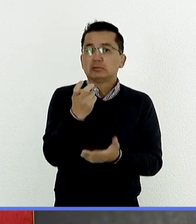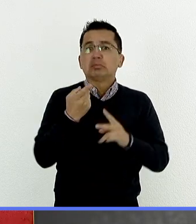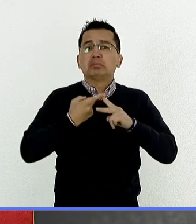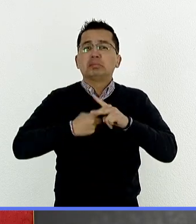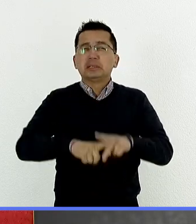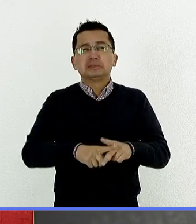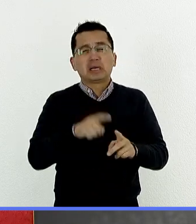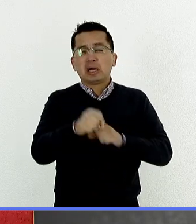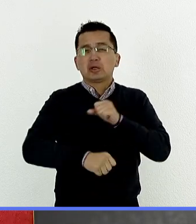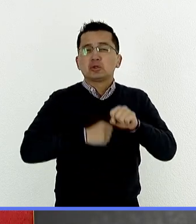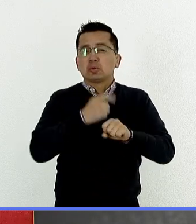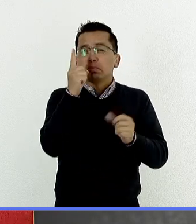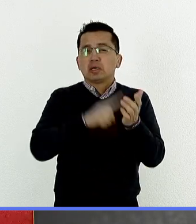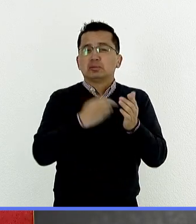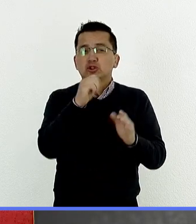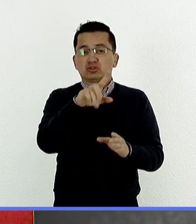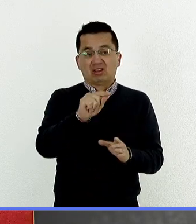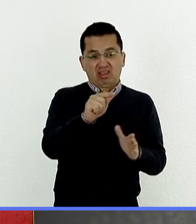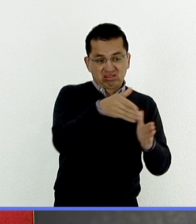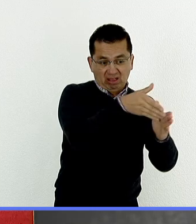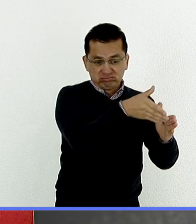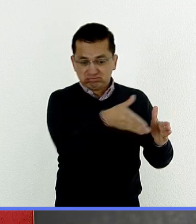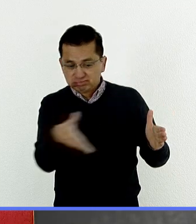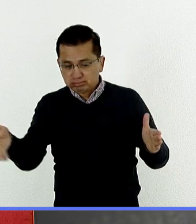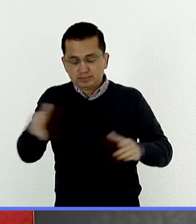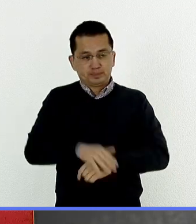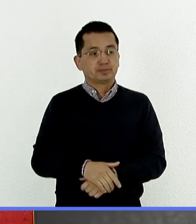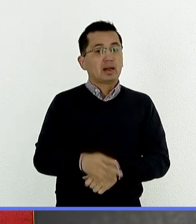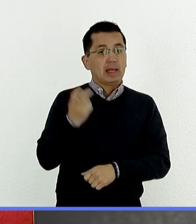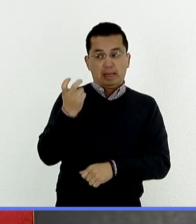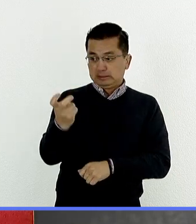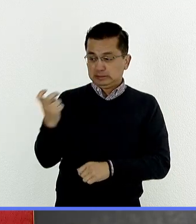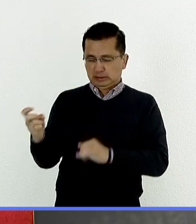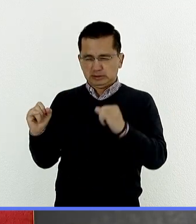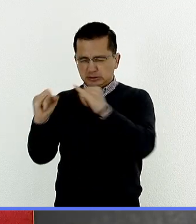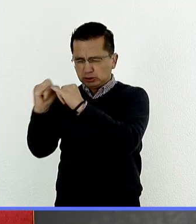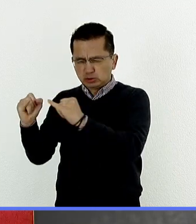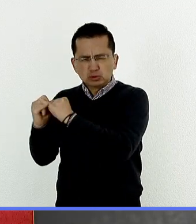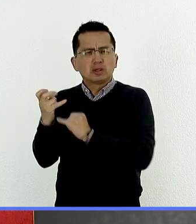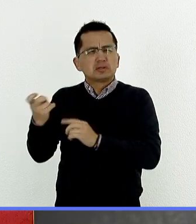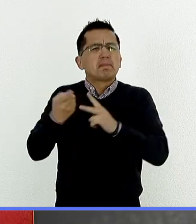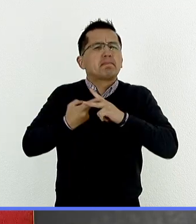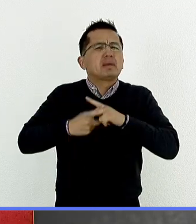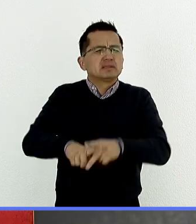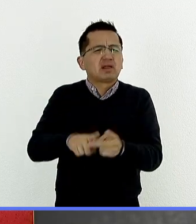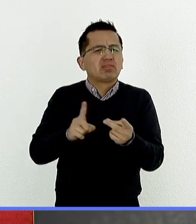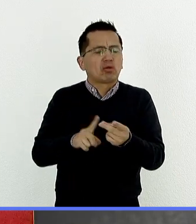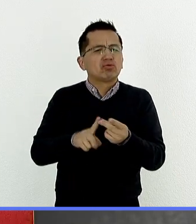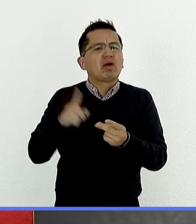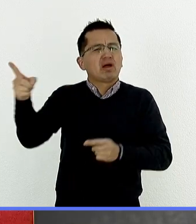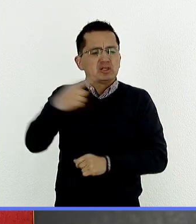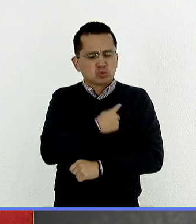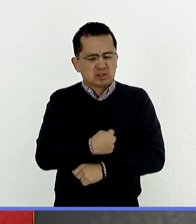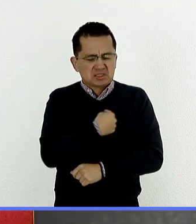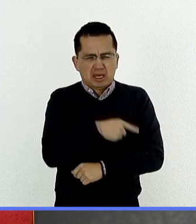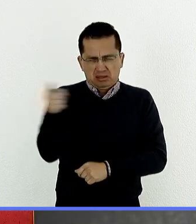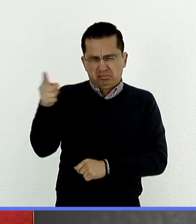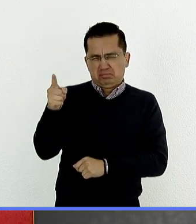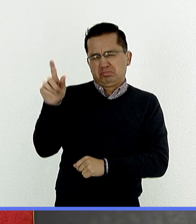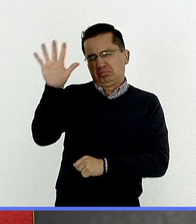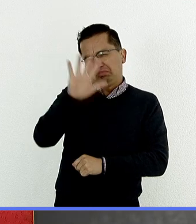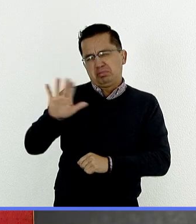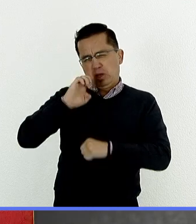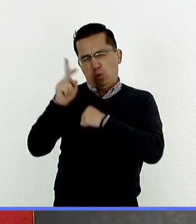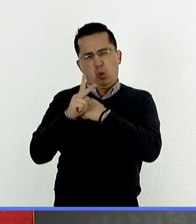cb en los países nórdicos especialmente en Suecia y se organizó pero en Suecia un día mundial